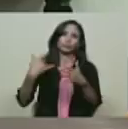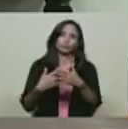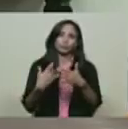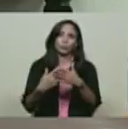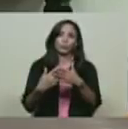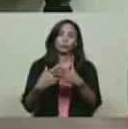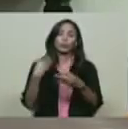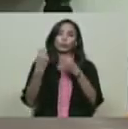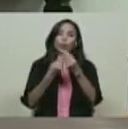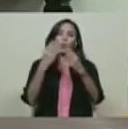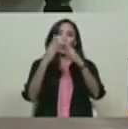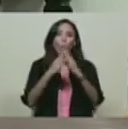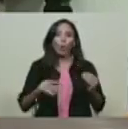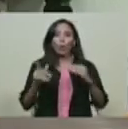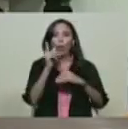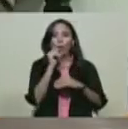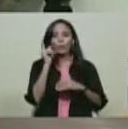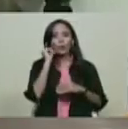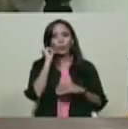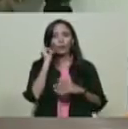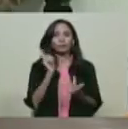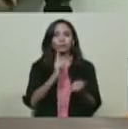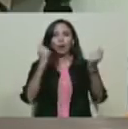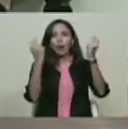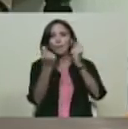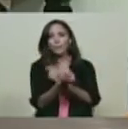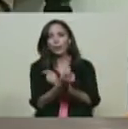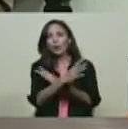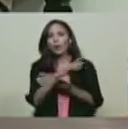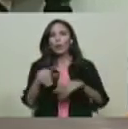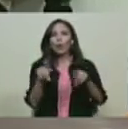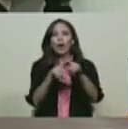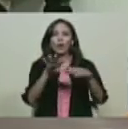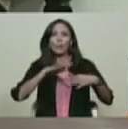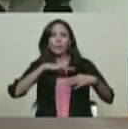todas y todos, renovar la espiritualidad,